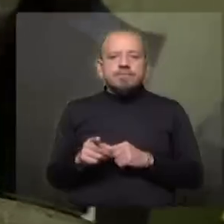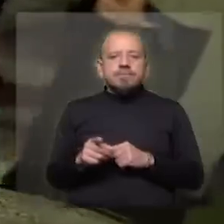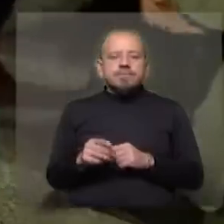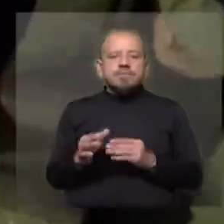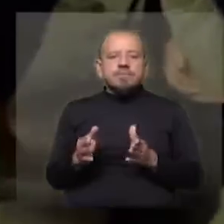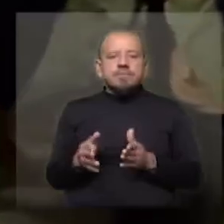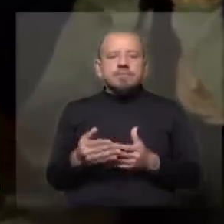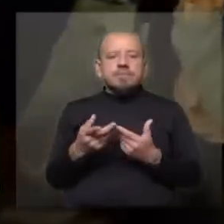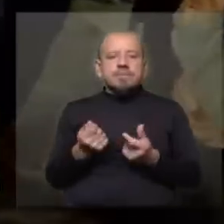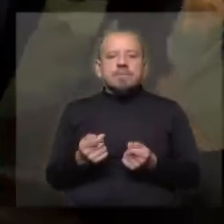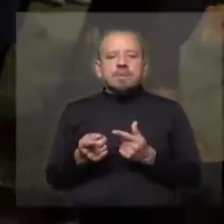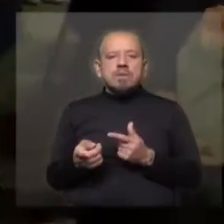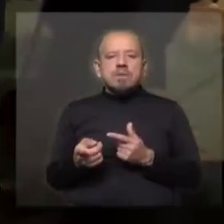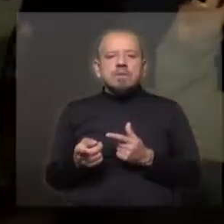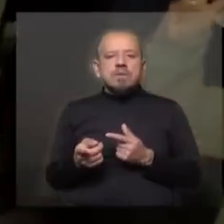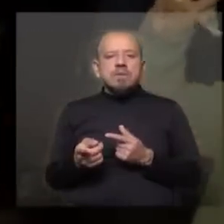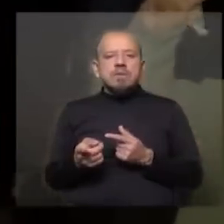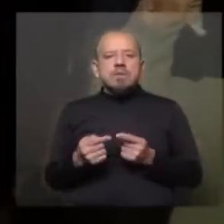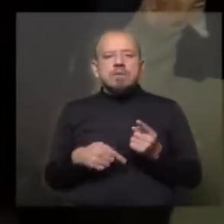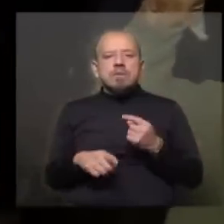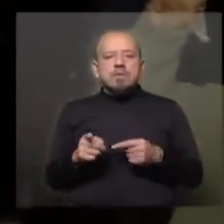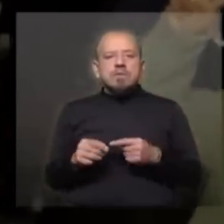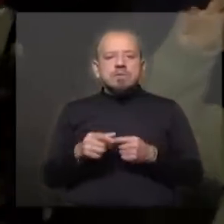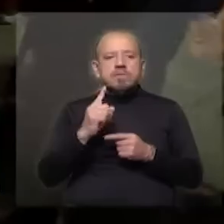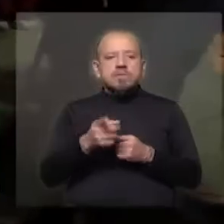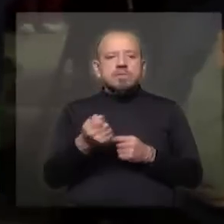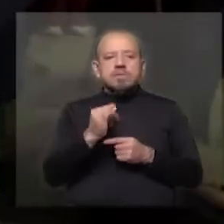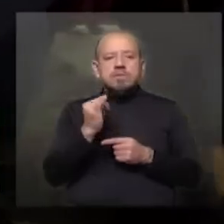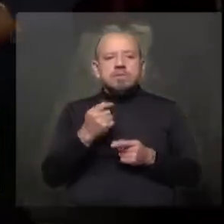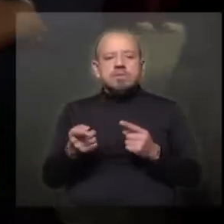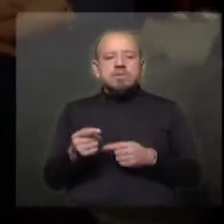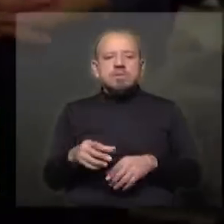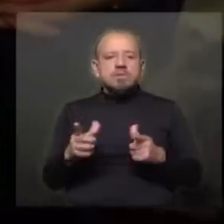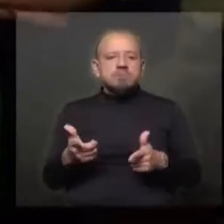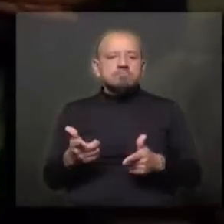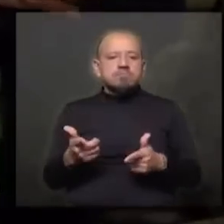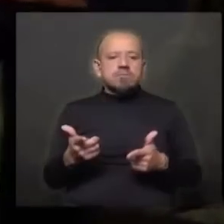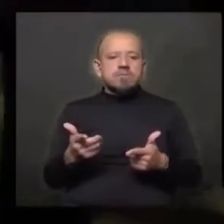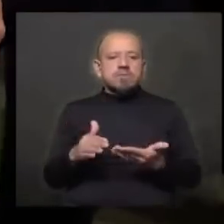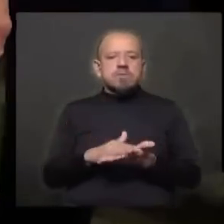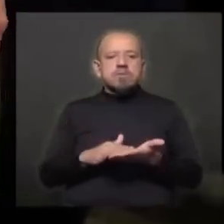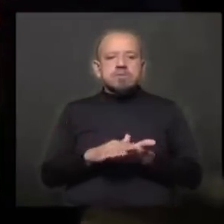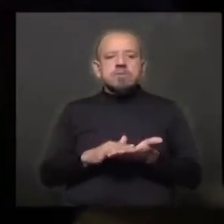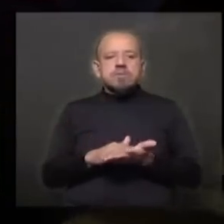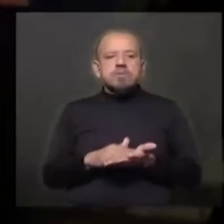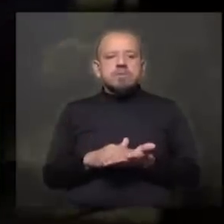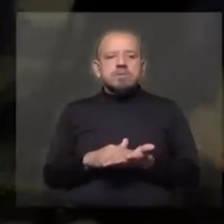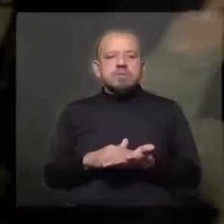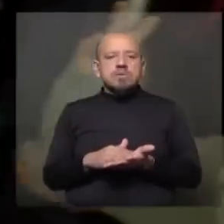esa ayuda humanitaria y que entrara a gaza por ahora no no ha habido novedades ya